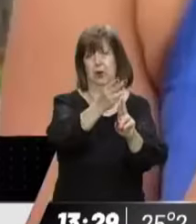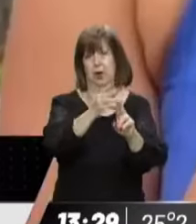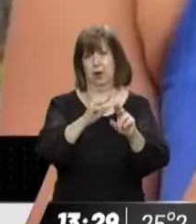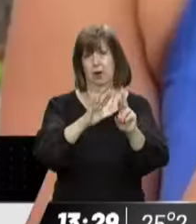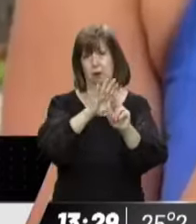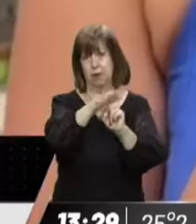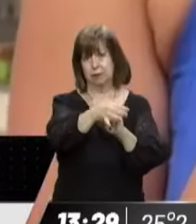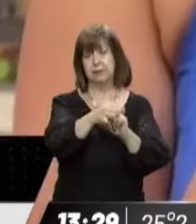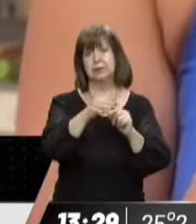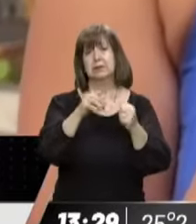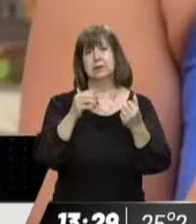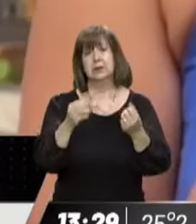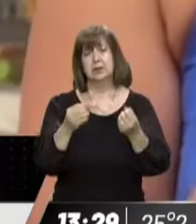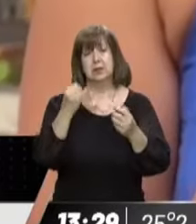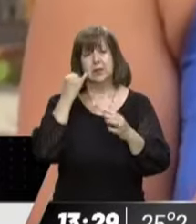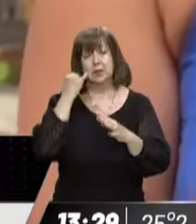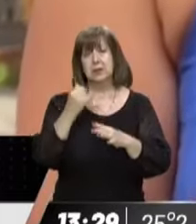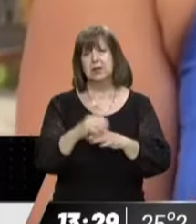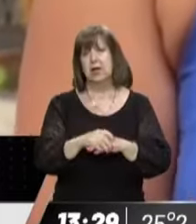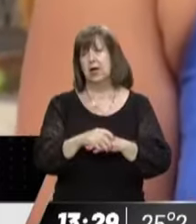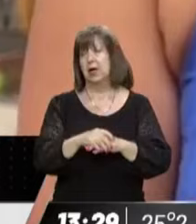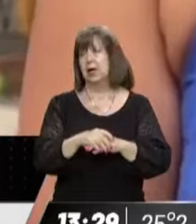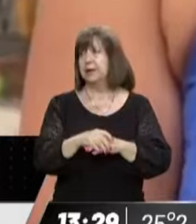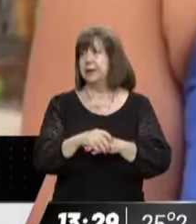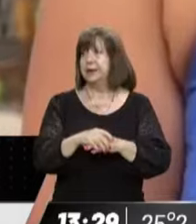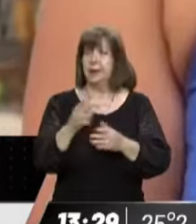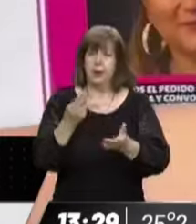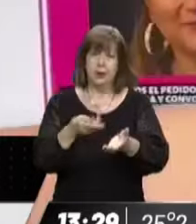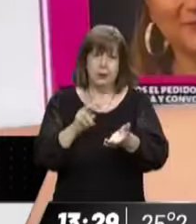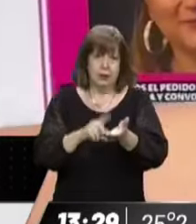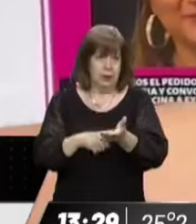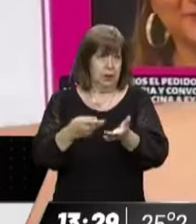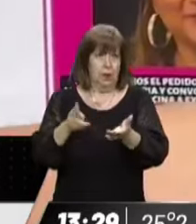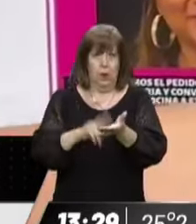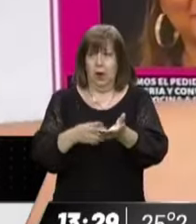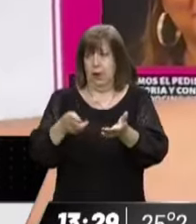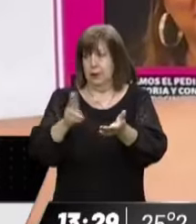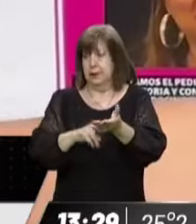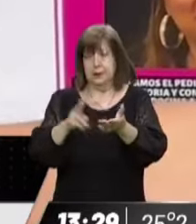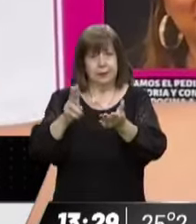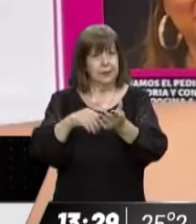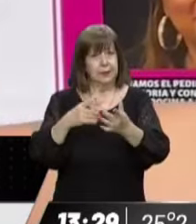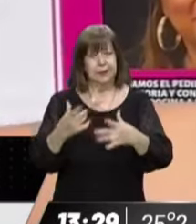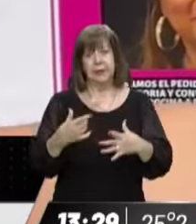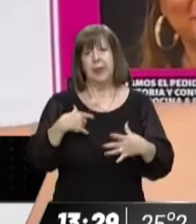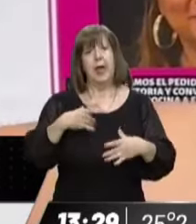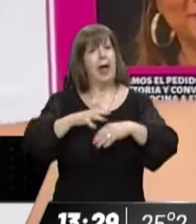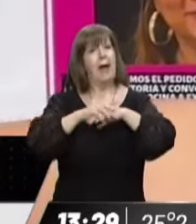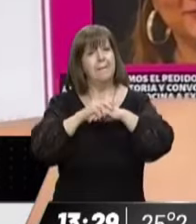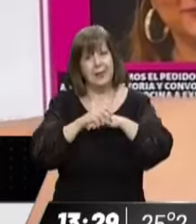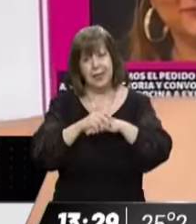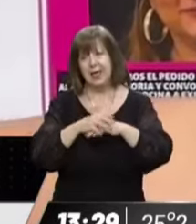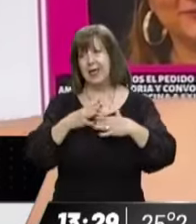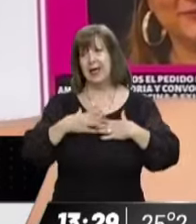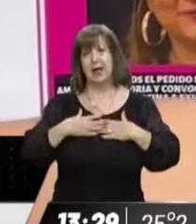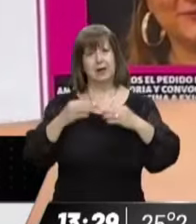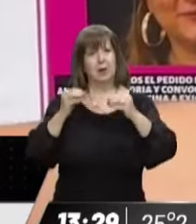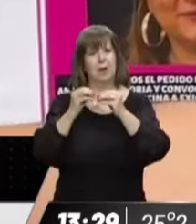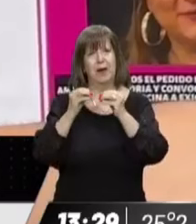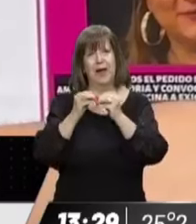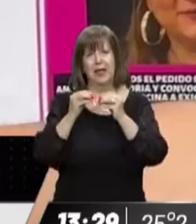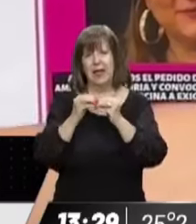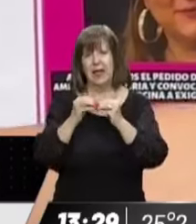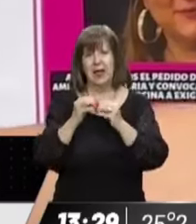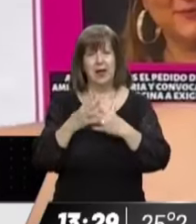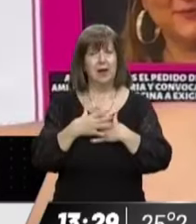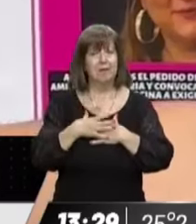ataque a mujeres que no termina nunca. Era una gran amiga, confidente, compañera. No vamos a olvidarnos